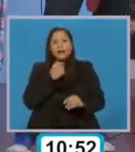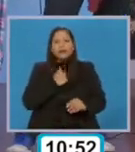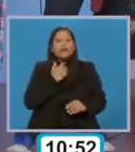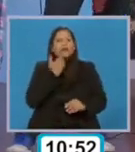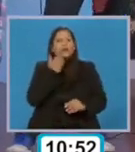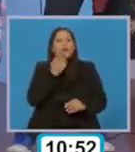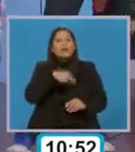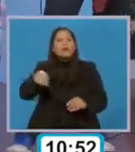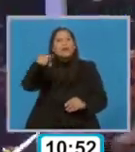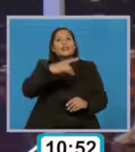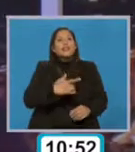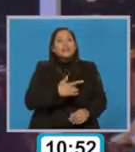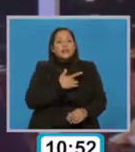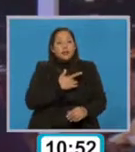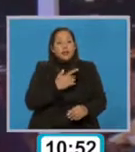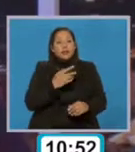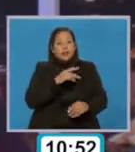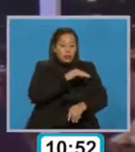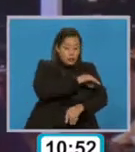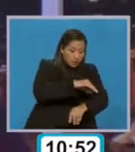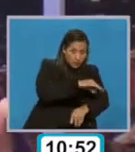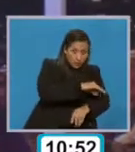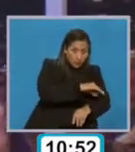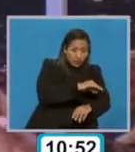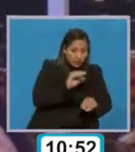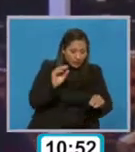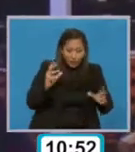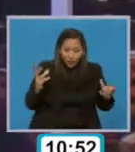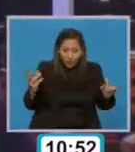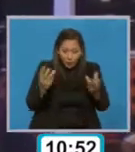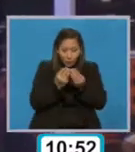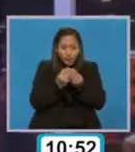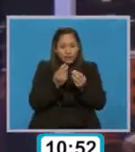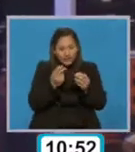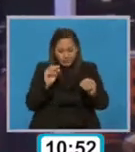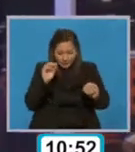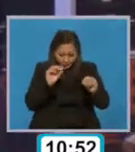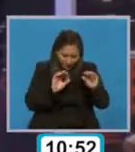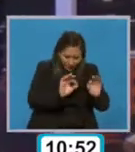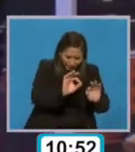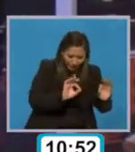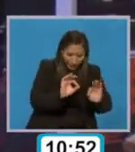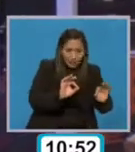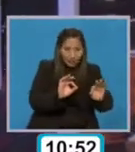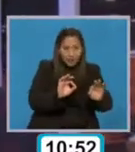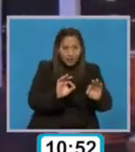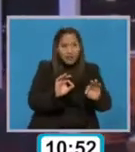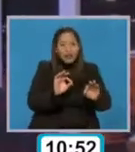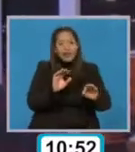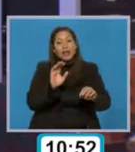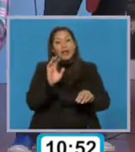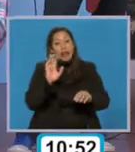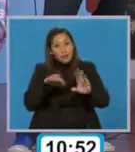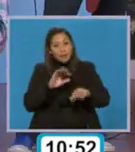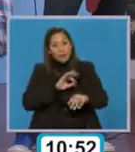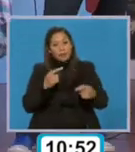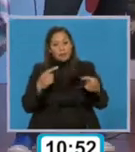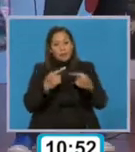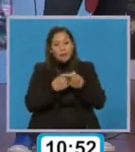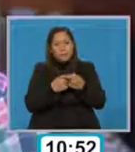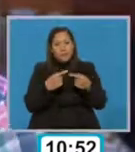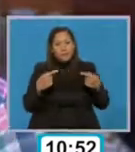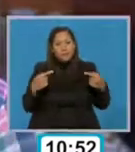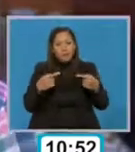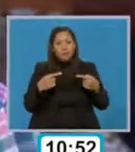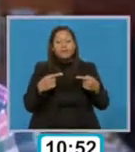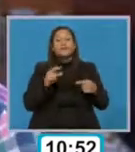transmitir. Y la ingeniería es más bien todos los detalles. Entonces, pueden chocar bastante. Entonces es un proceso más largo y